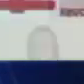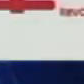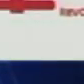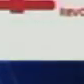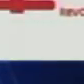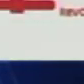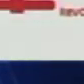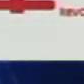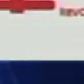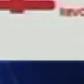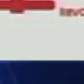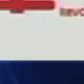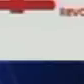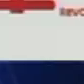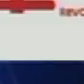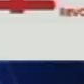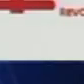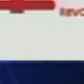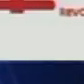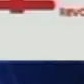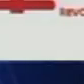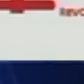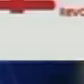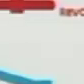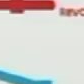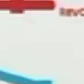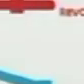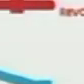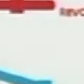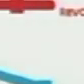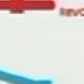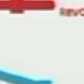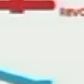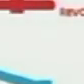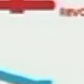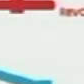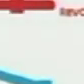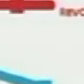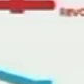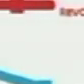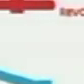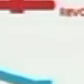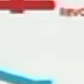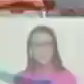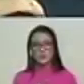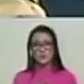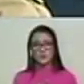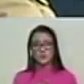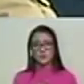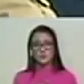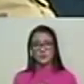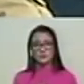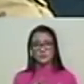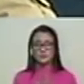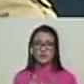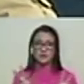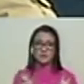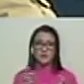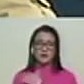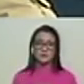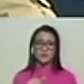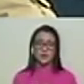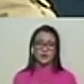Casi me atrevo a decir que el chavismo es una forma de ser. Que ser chavista, perdónenme el juego